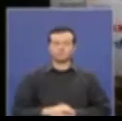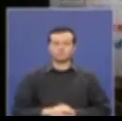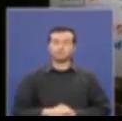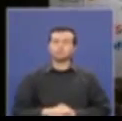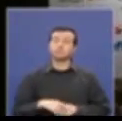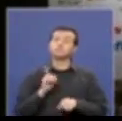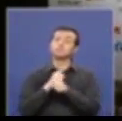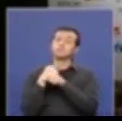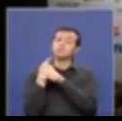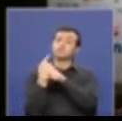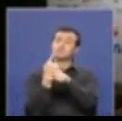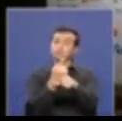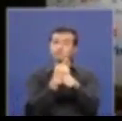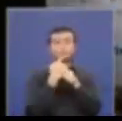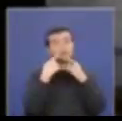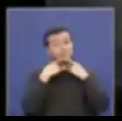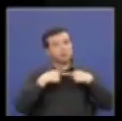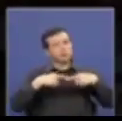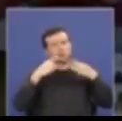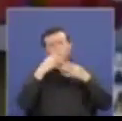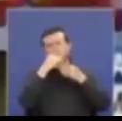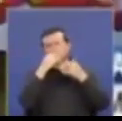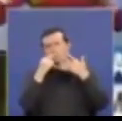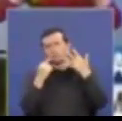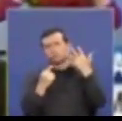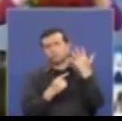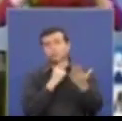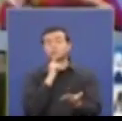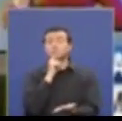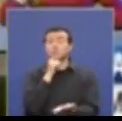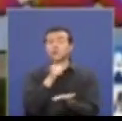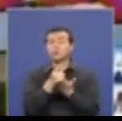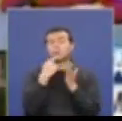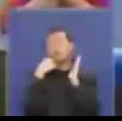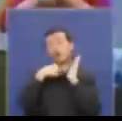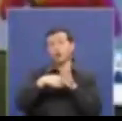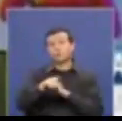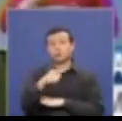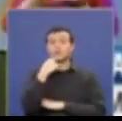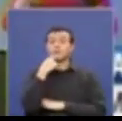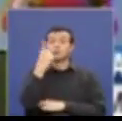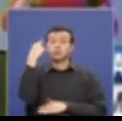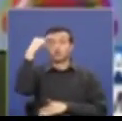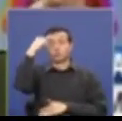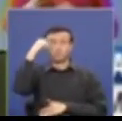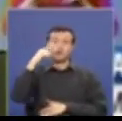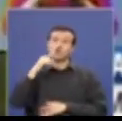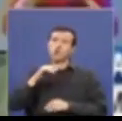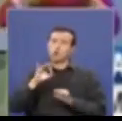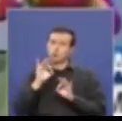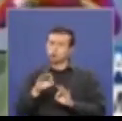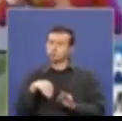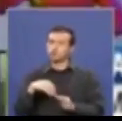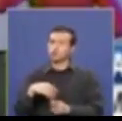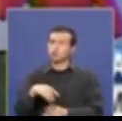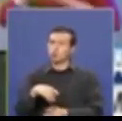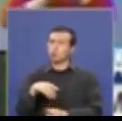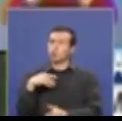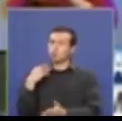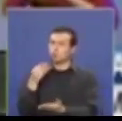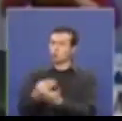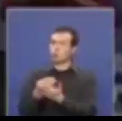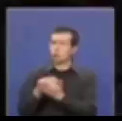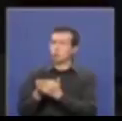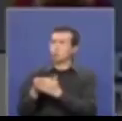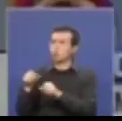Por los helicópteros Drup dijeron de todo. Dijeron, por ejemplo, que el gobierno a propósito compró unos